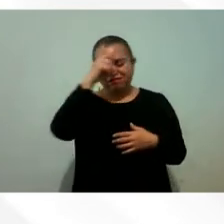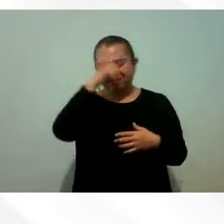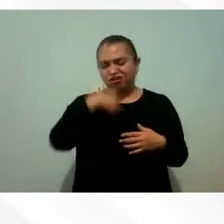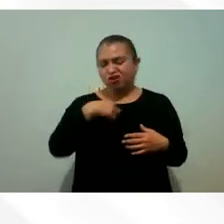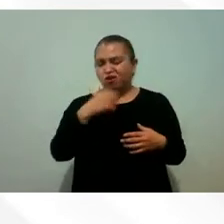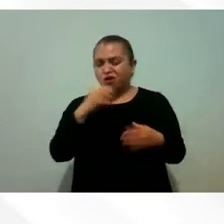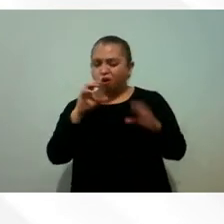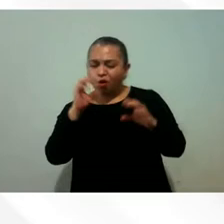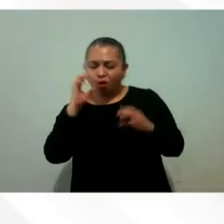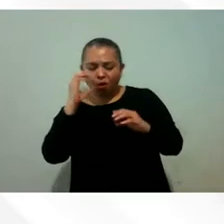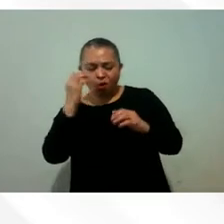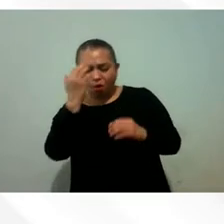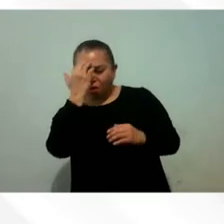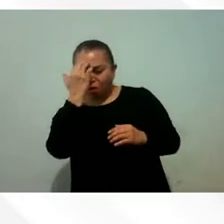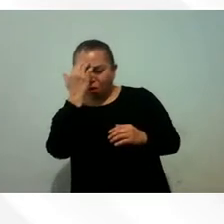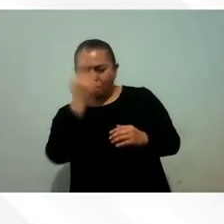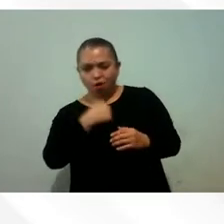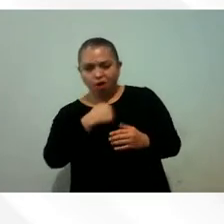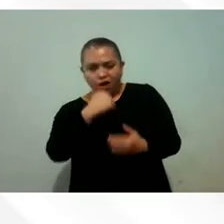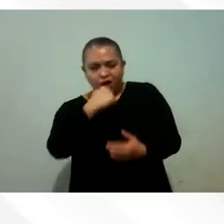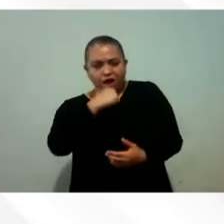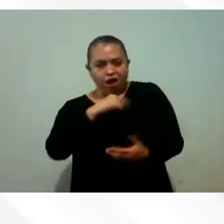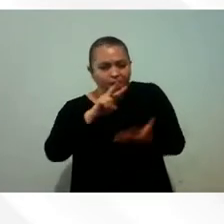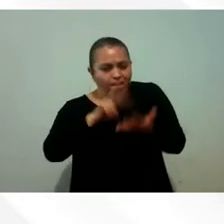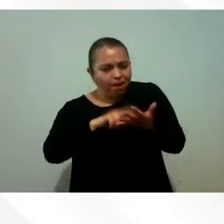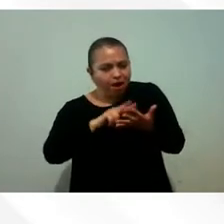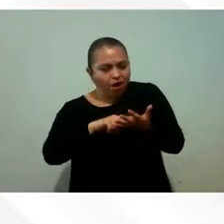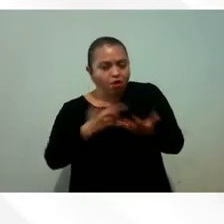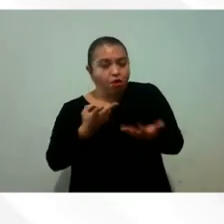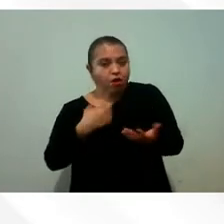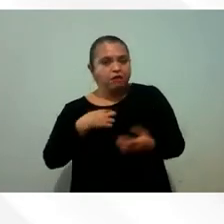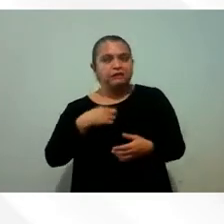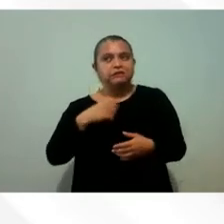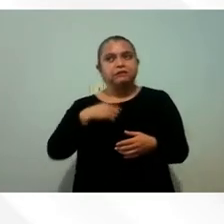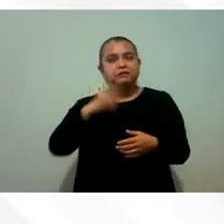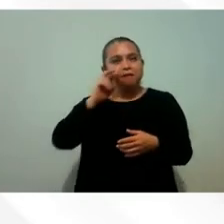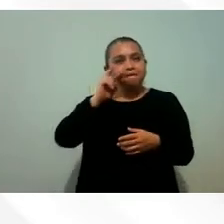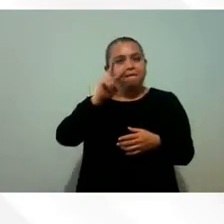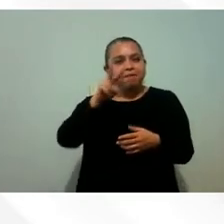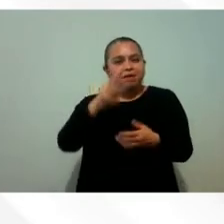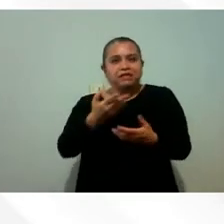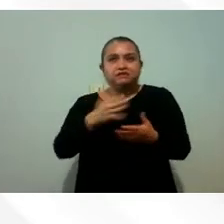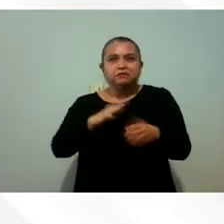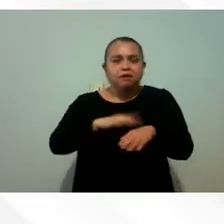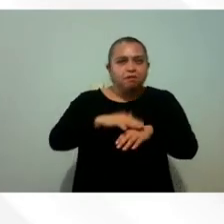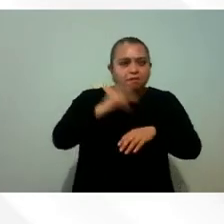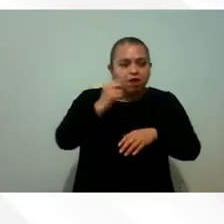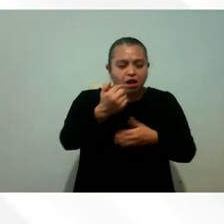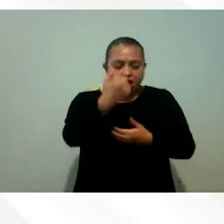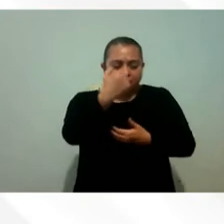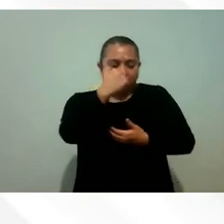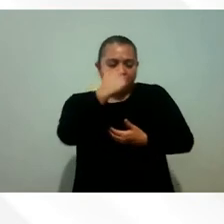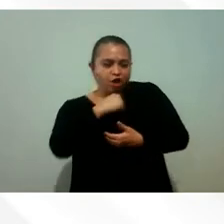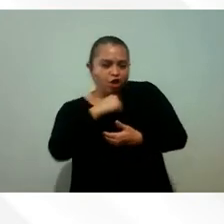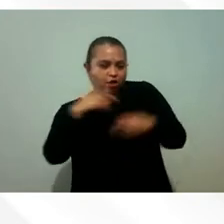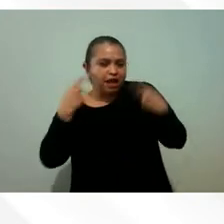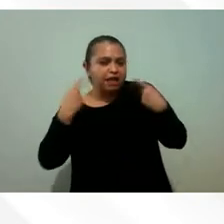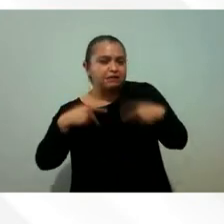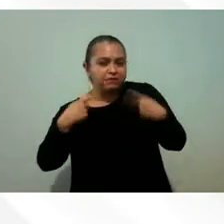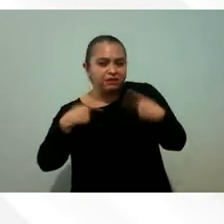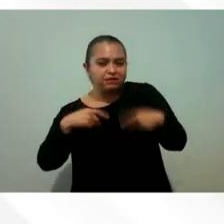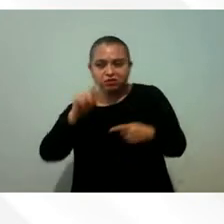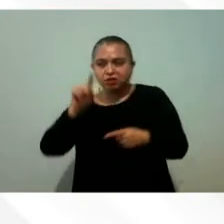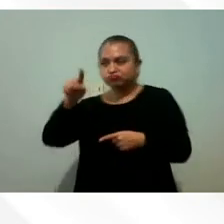Yesenia nos dice no ser superficiales, sino ver más allá, en el interior de las personas. Julieta nos